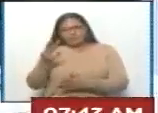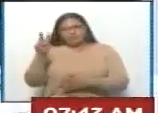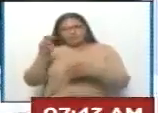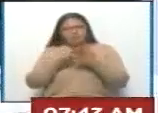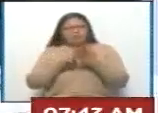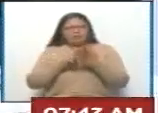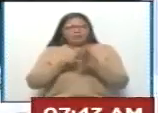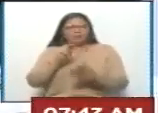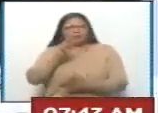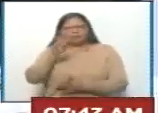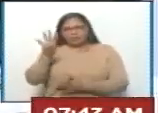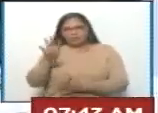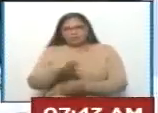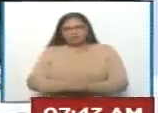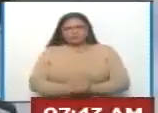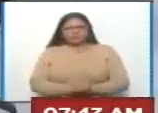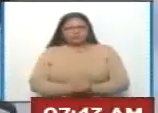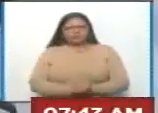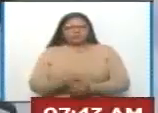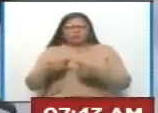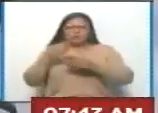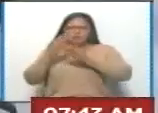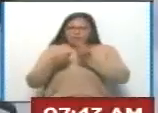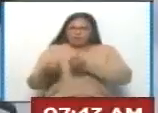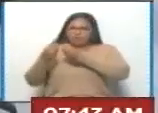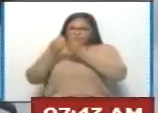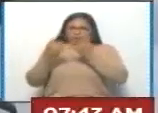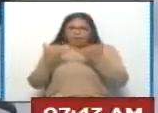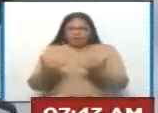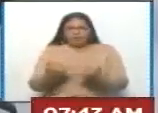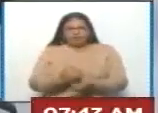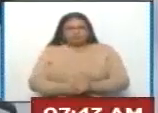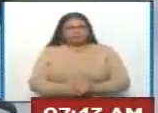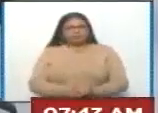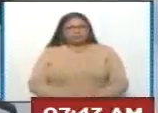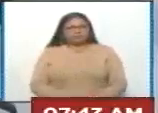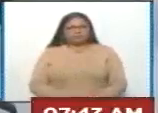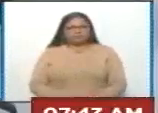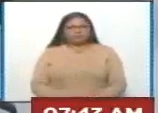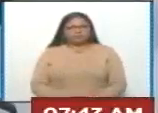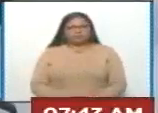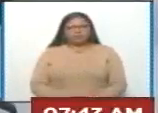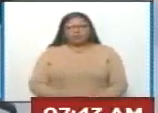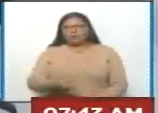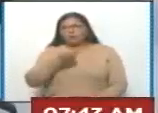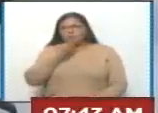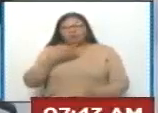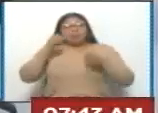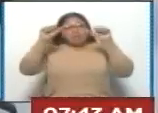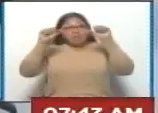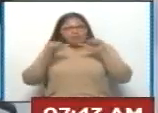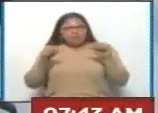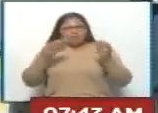2023-2024. ¿Cuáles son las prioridades en materia económica en este momento? Bueno, la agenda económica es importantísima para el